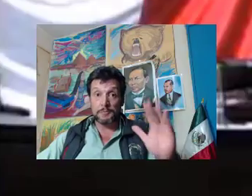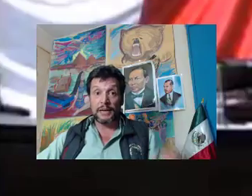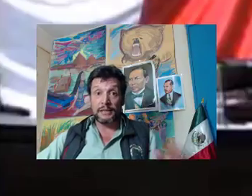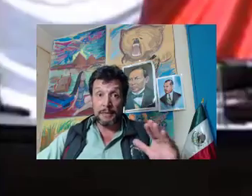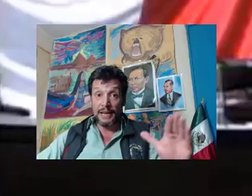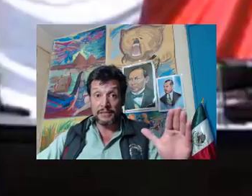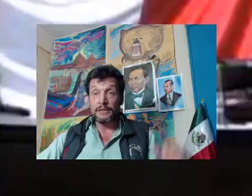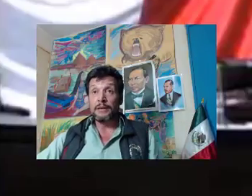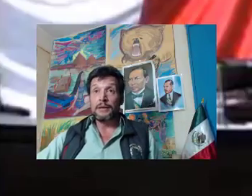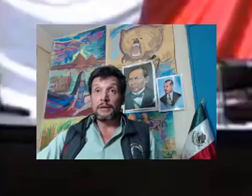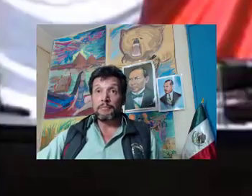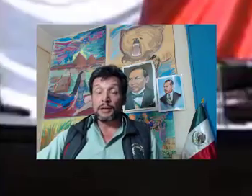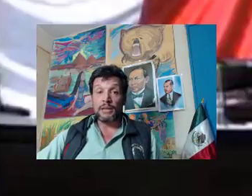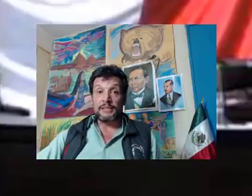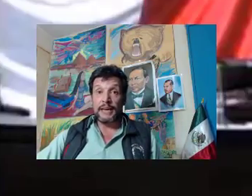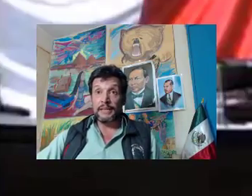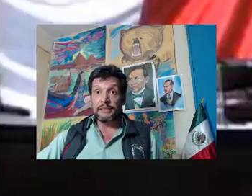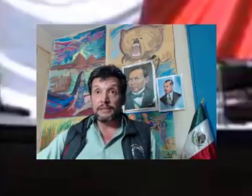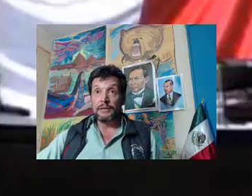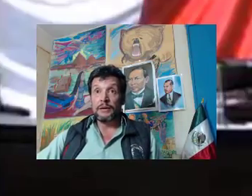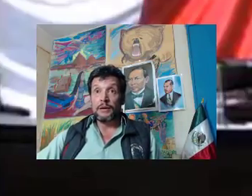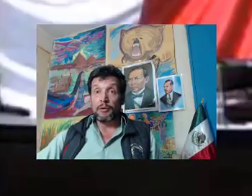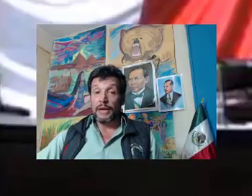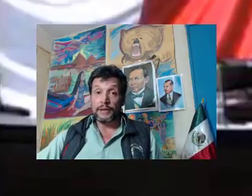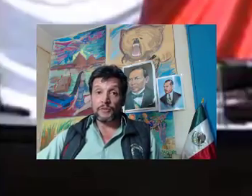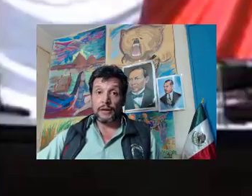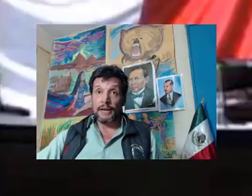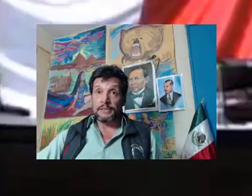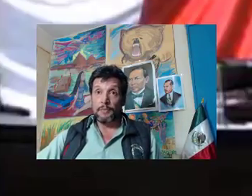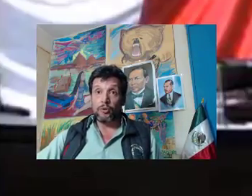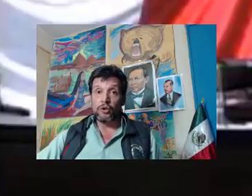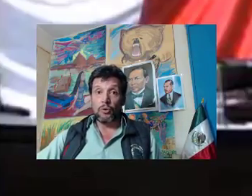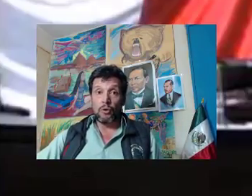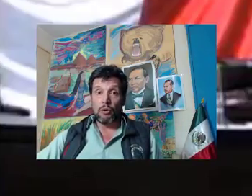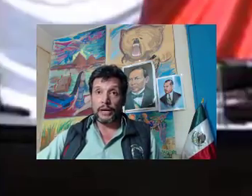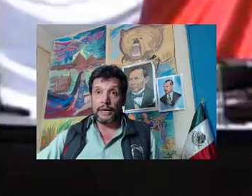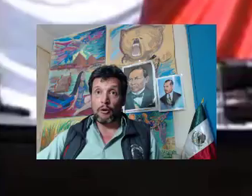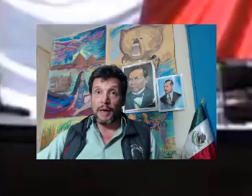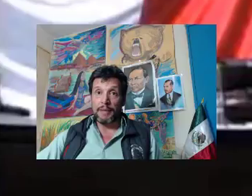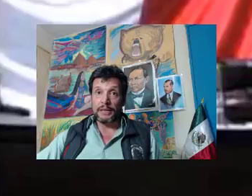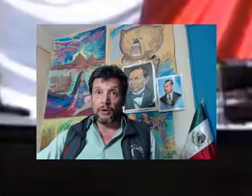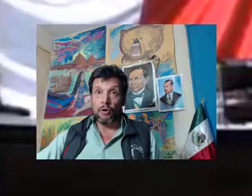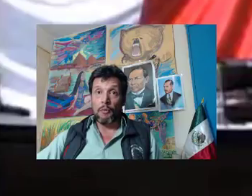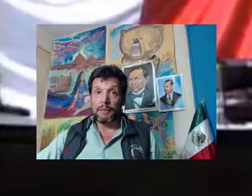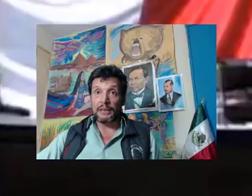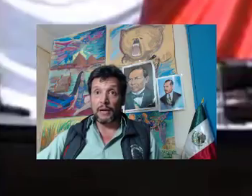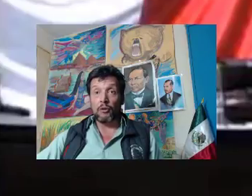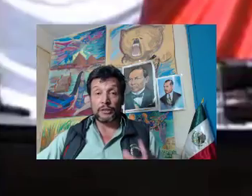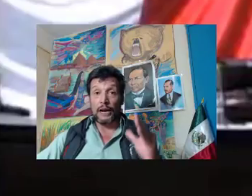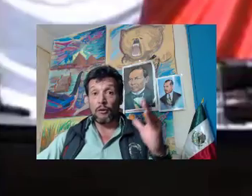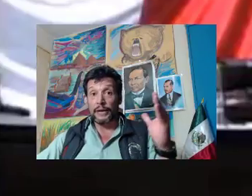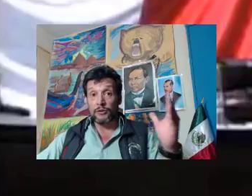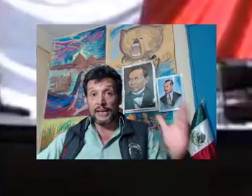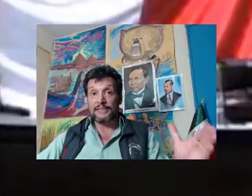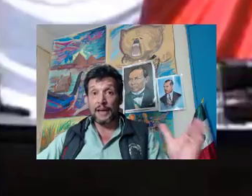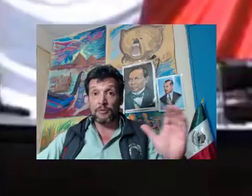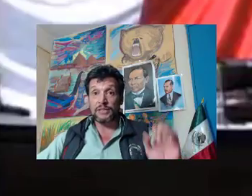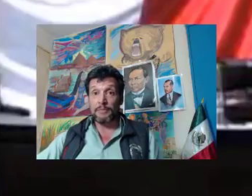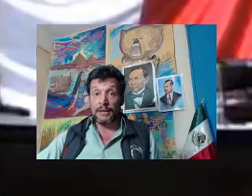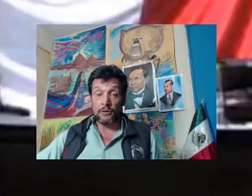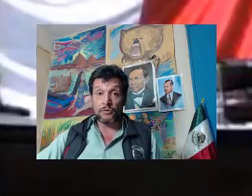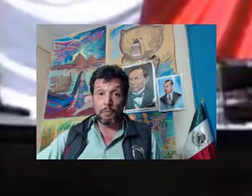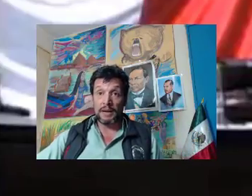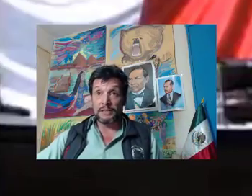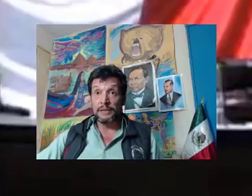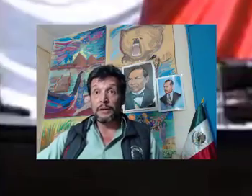guardando las perspectivas, pero así es, porque hay restaurantes de mucho lujo que obviamente no compiten contra lo que nos